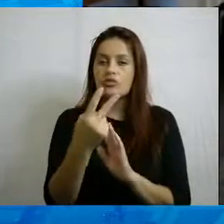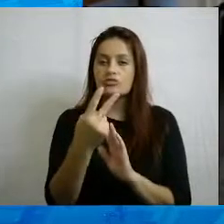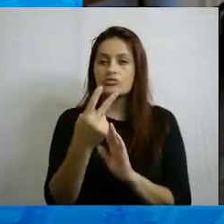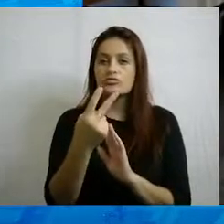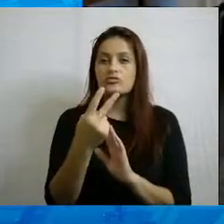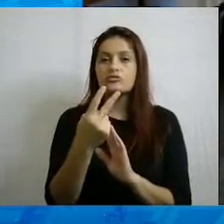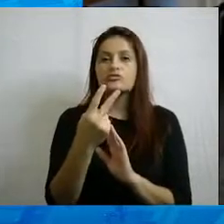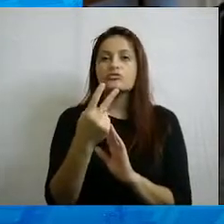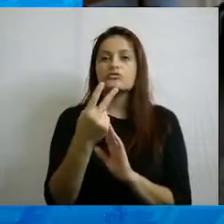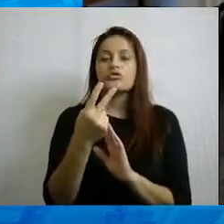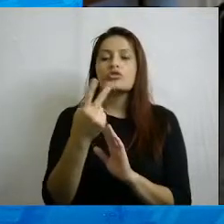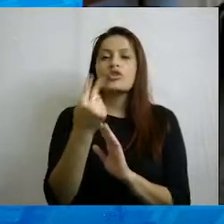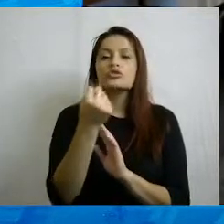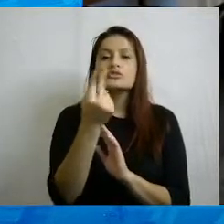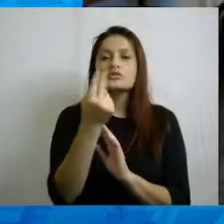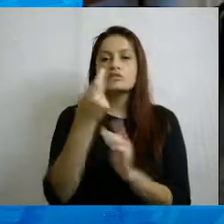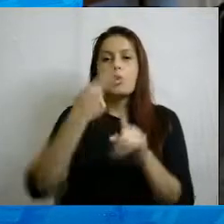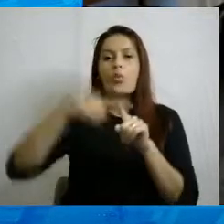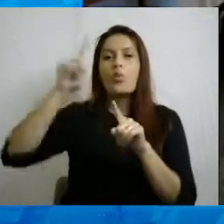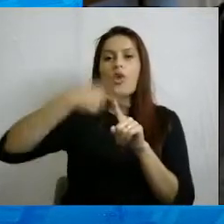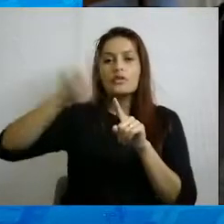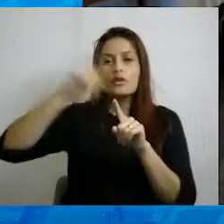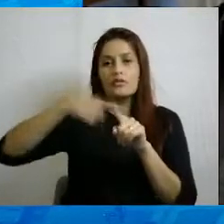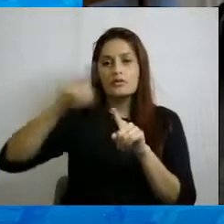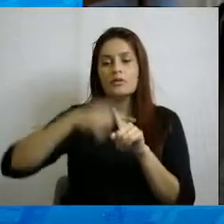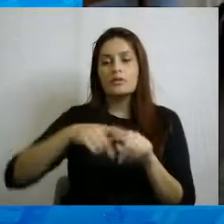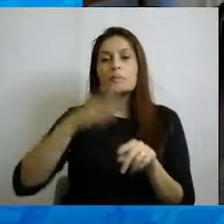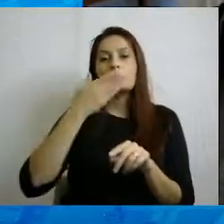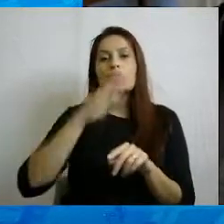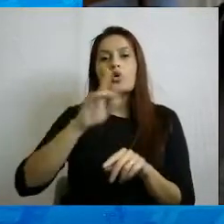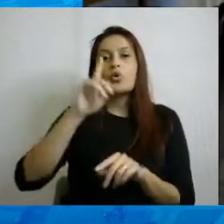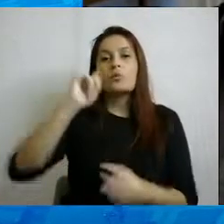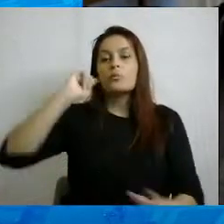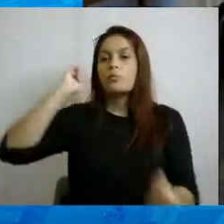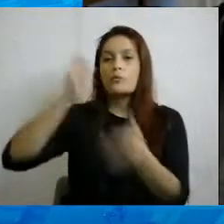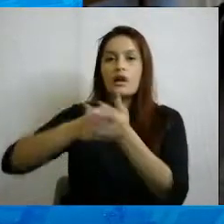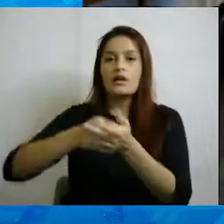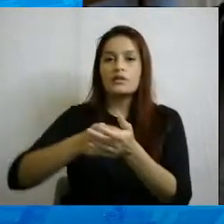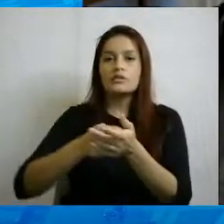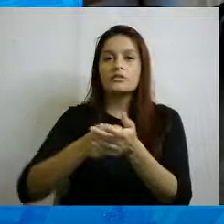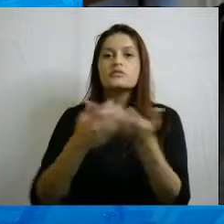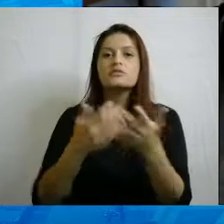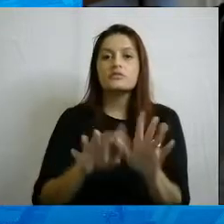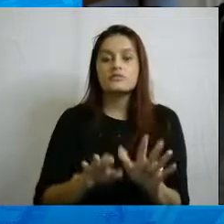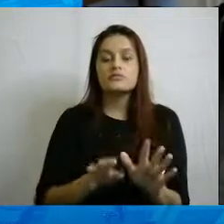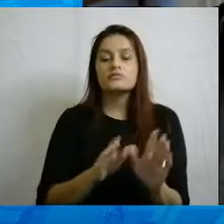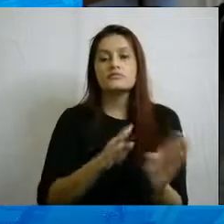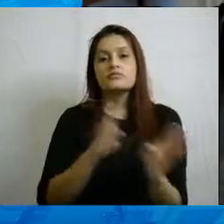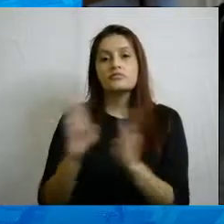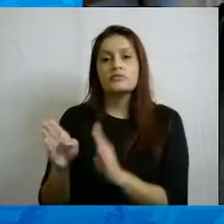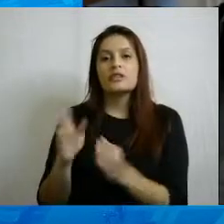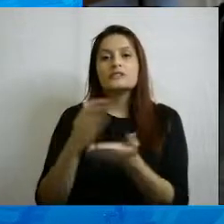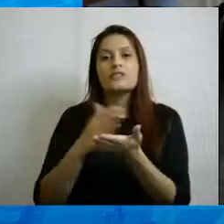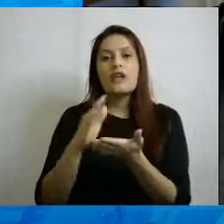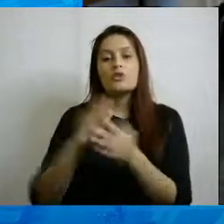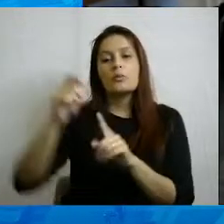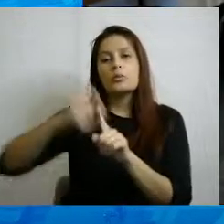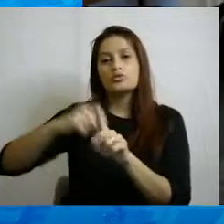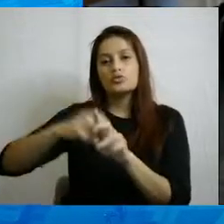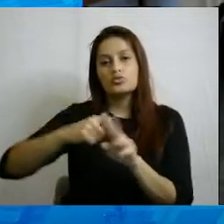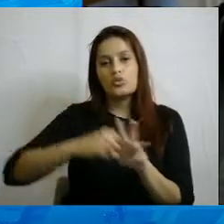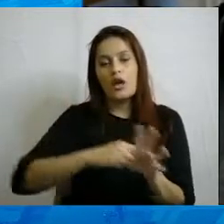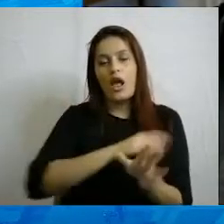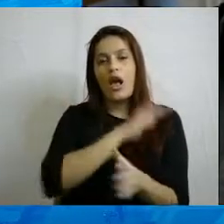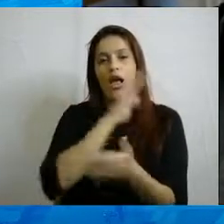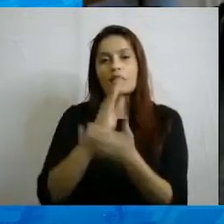sea pagado a los beneficiarios en un solo evento los primeros meses ya transcurridos del presente año y el saldo en cuotas mensuales